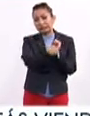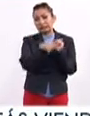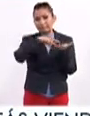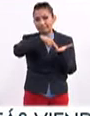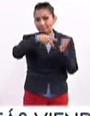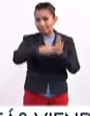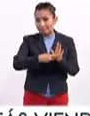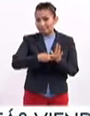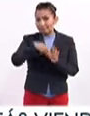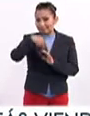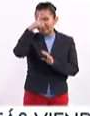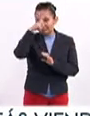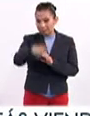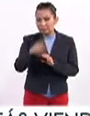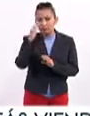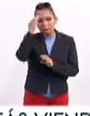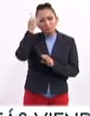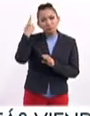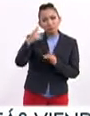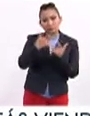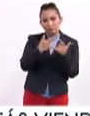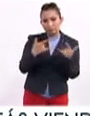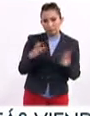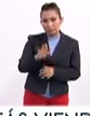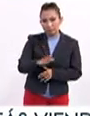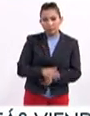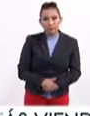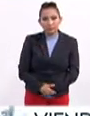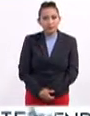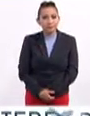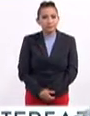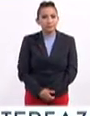la arquitectura mexicana. Vamos a conocer parte de su legado.